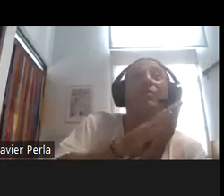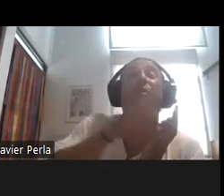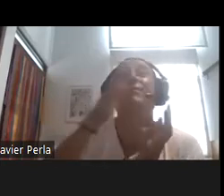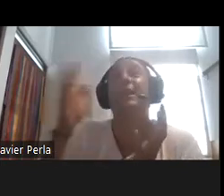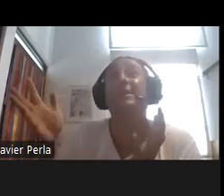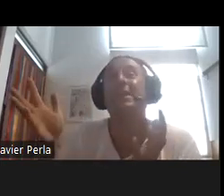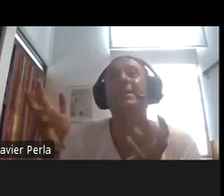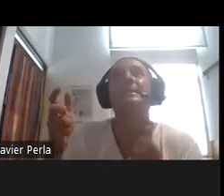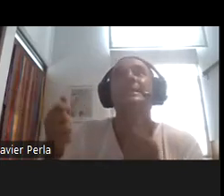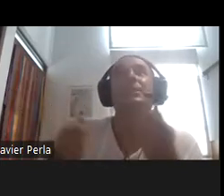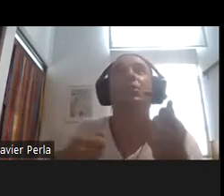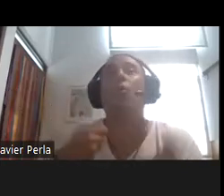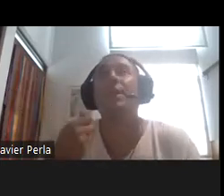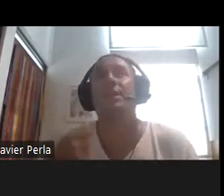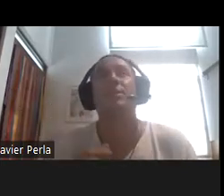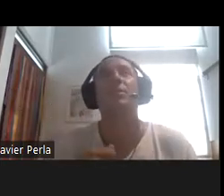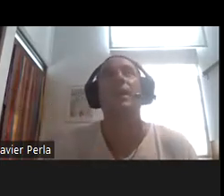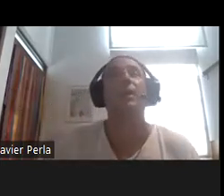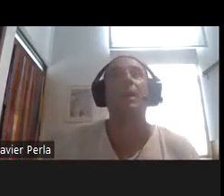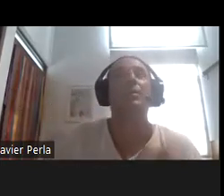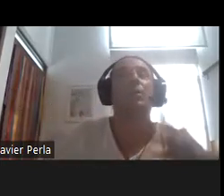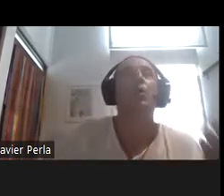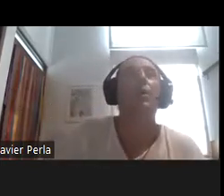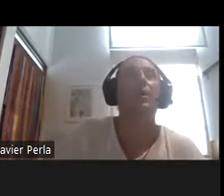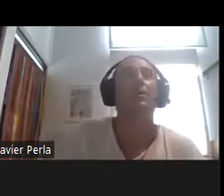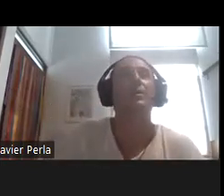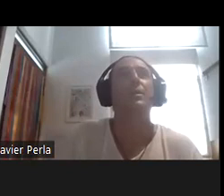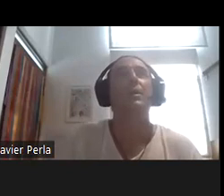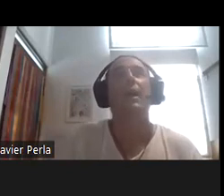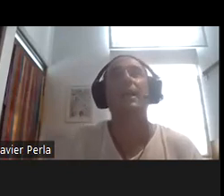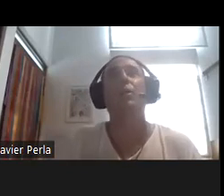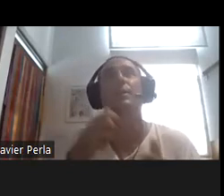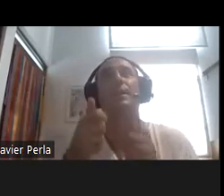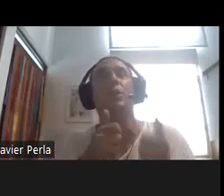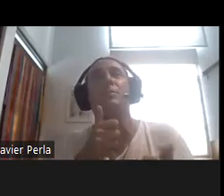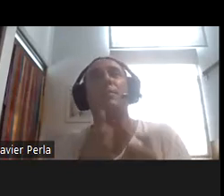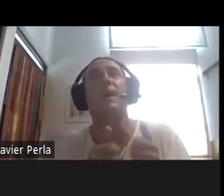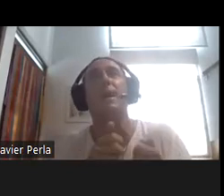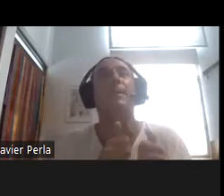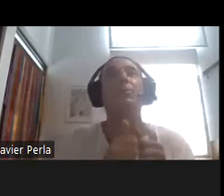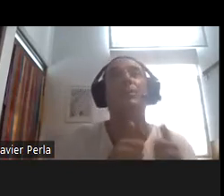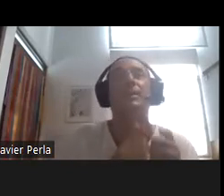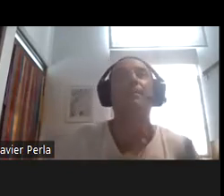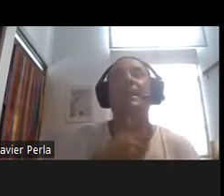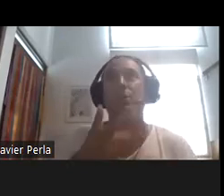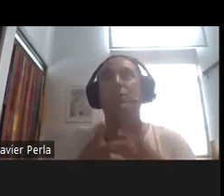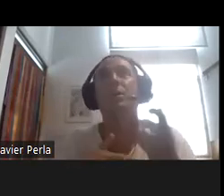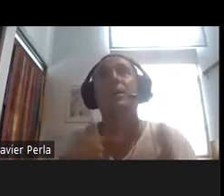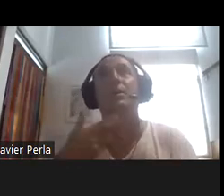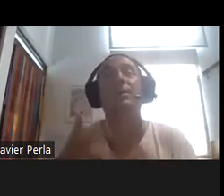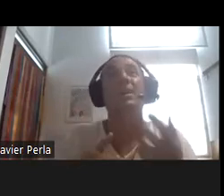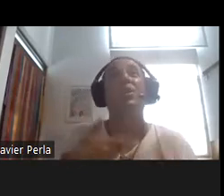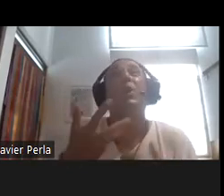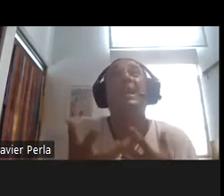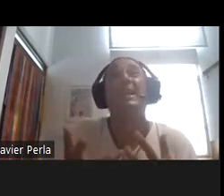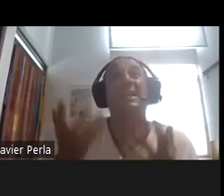algo de una forma diferente, nos cuesta, ¿no? Los cambios tecnológicos. Ahí yo pues le enseño a mi mamá a pedir un taxi de aplicación.